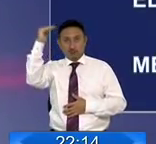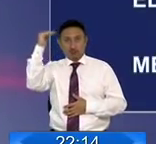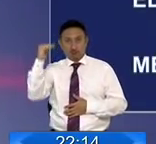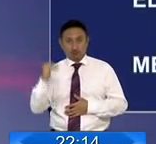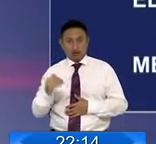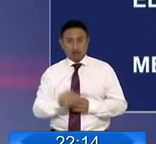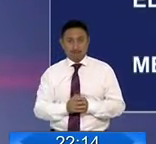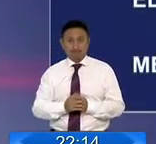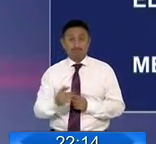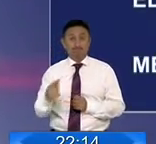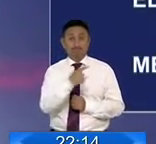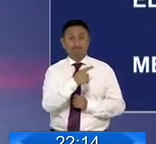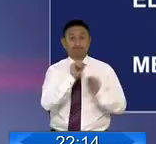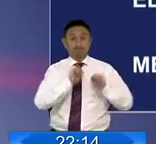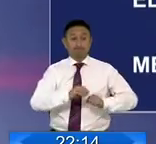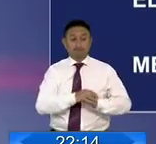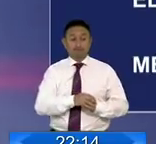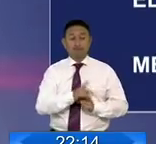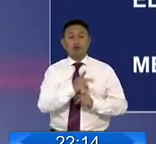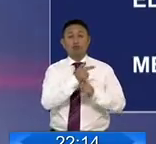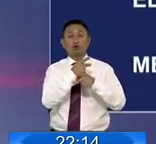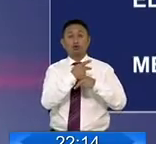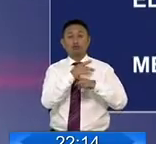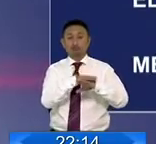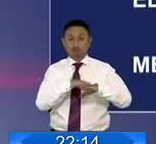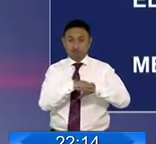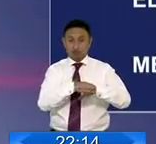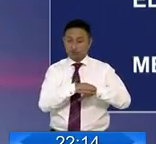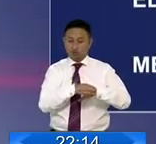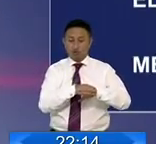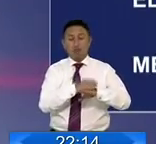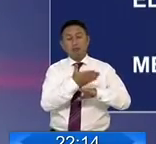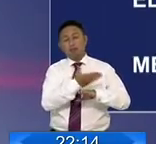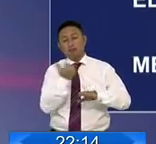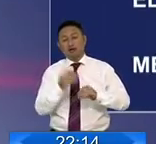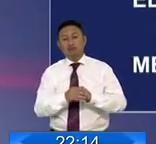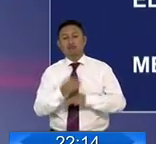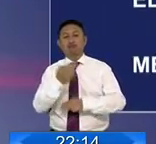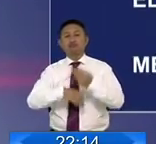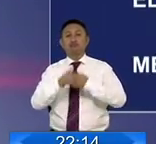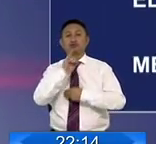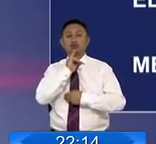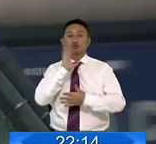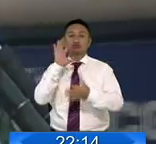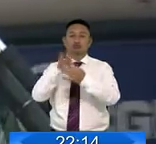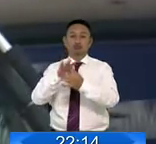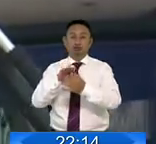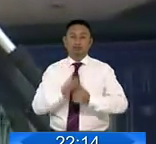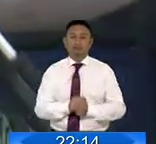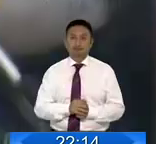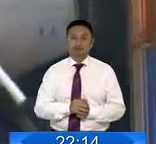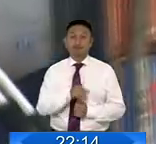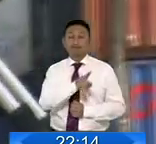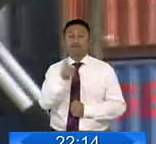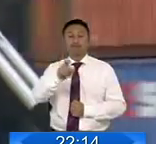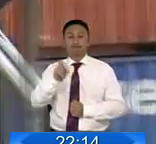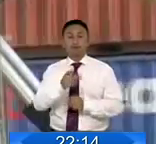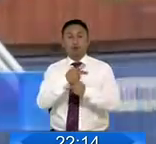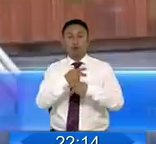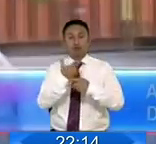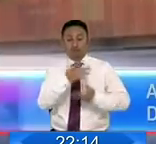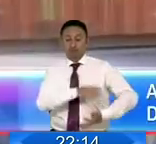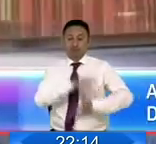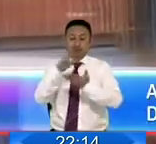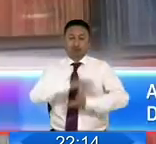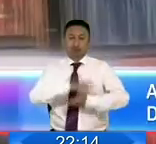Ello refleja su menor dependencia de los productos básicos y su mayor vinculación comercial con los Estados Unidos, cuya demanda de importaciones ha mostrado una